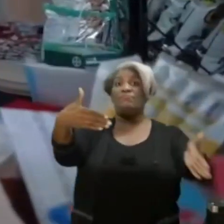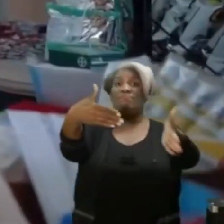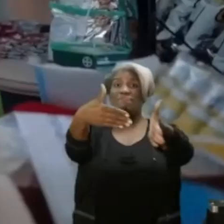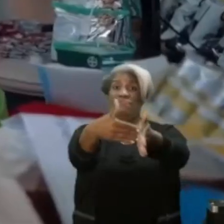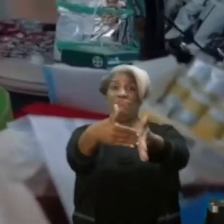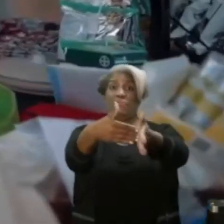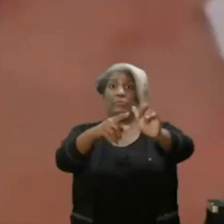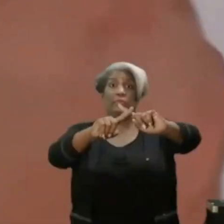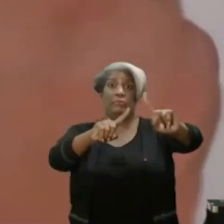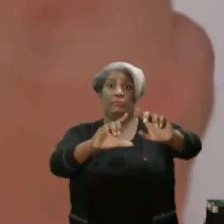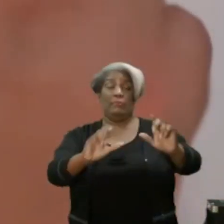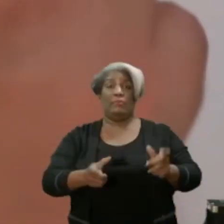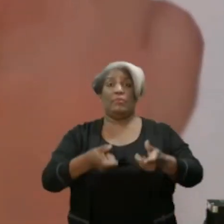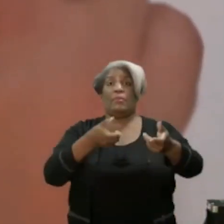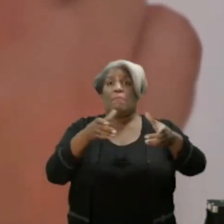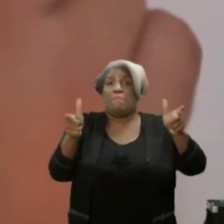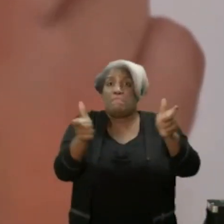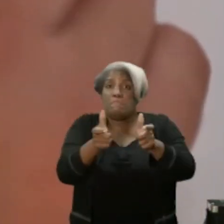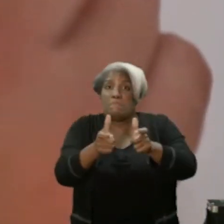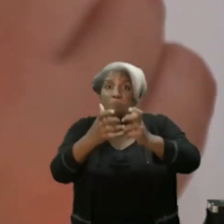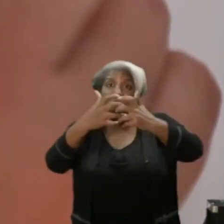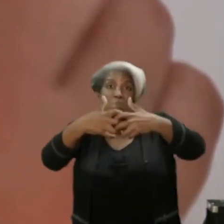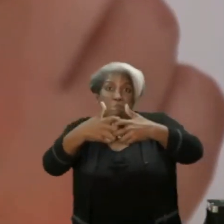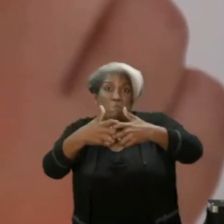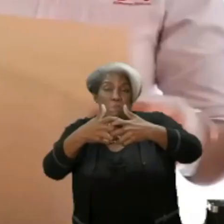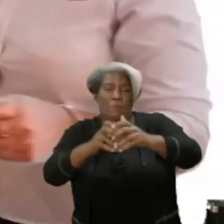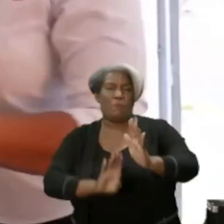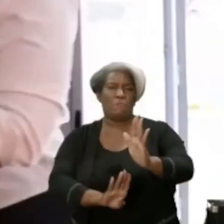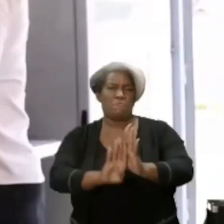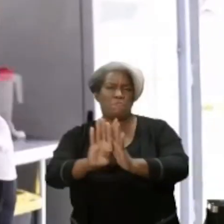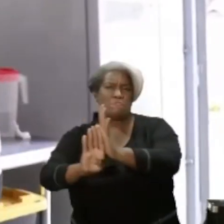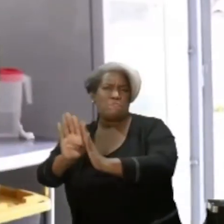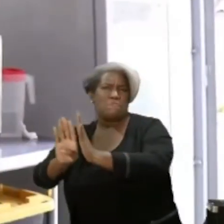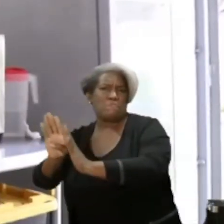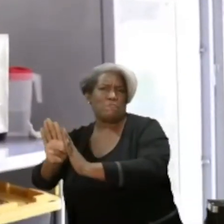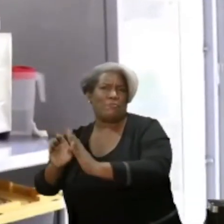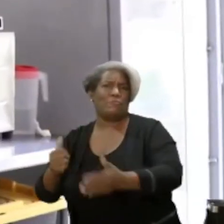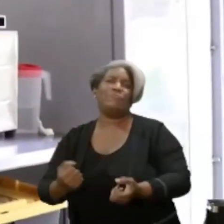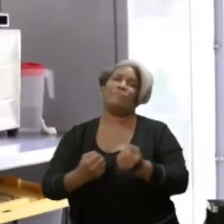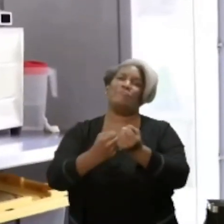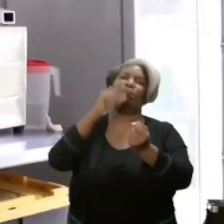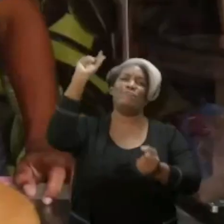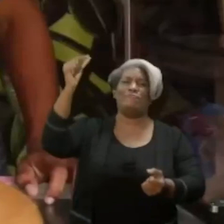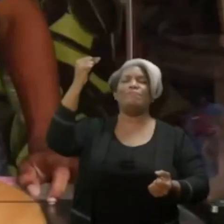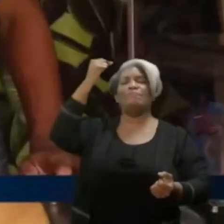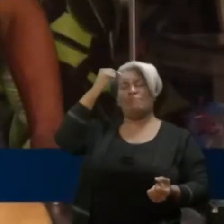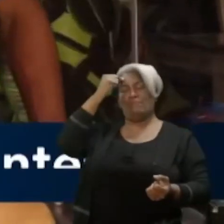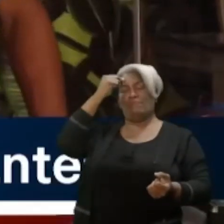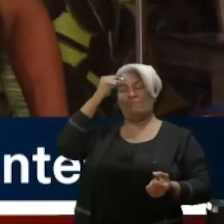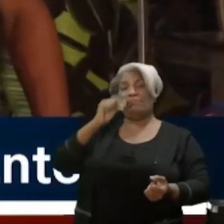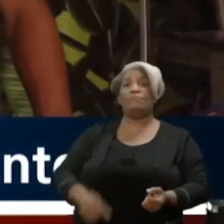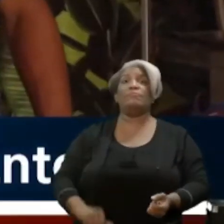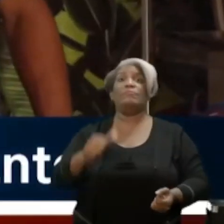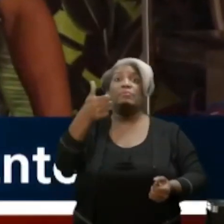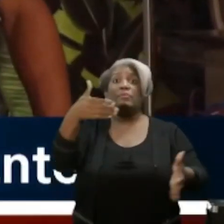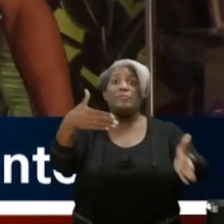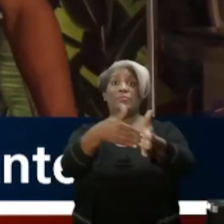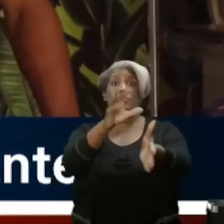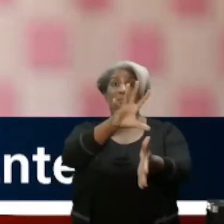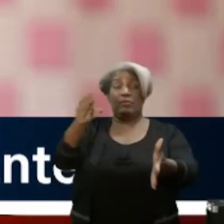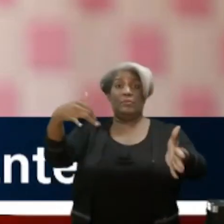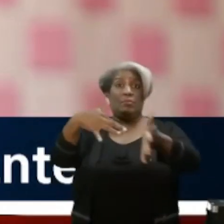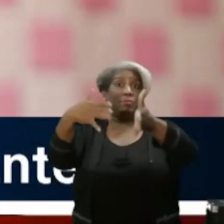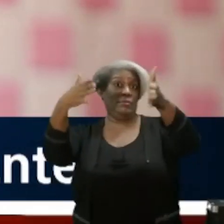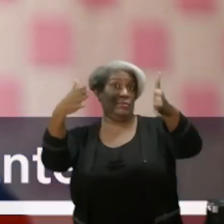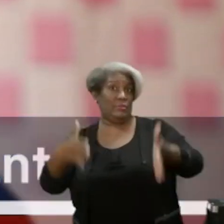capacitadas a través de los centros del Estado, como parte del impulso al desarrollo empresarial del sector, y más de 10.500 estudiantes de